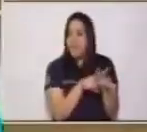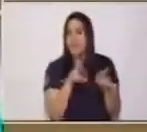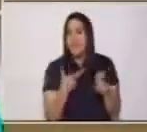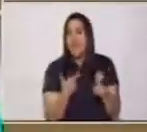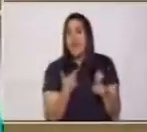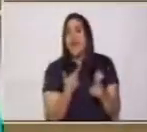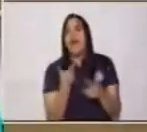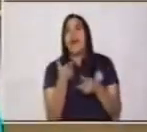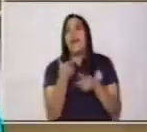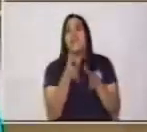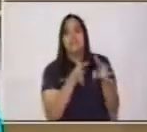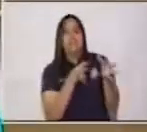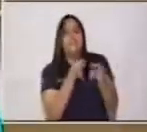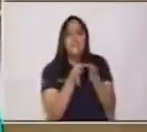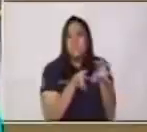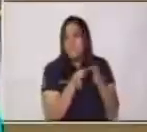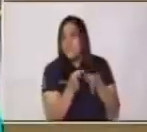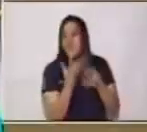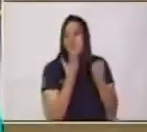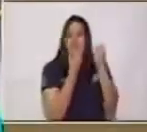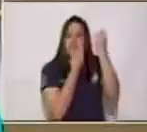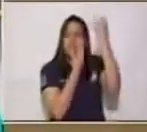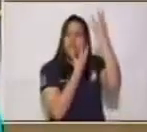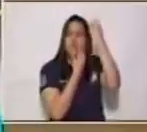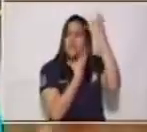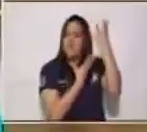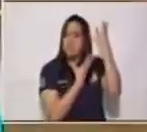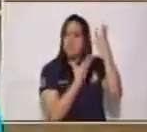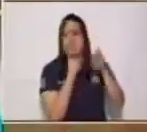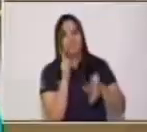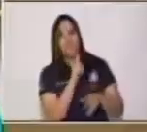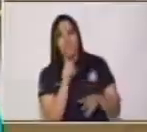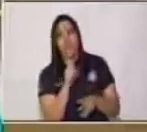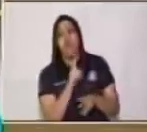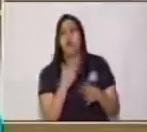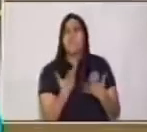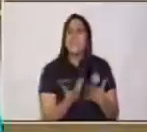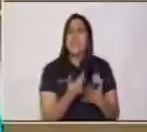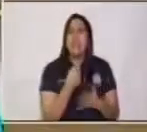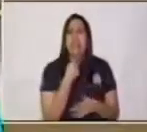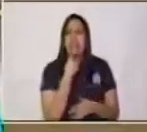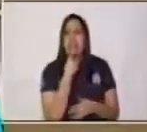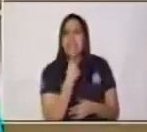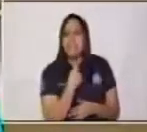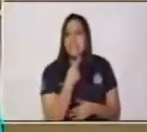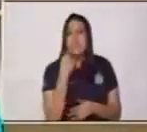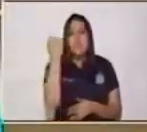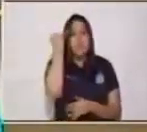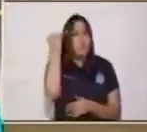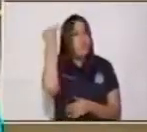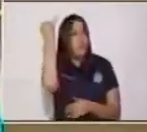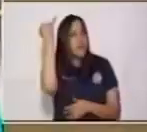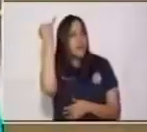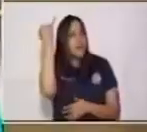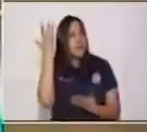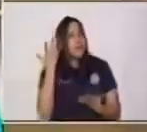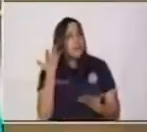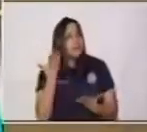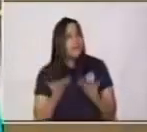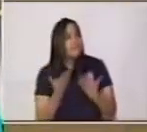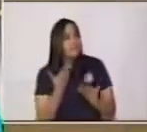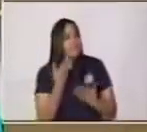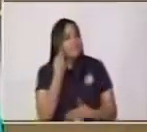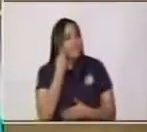de explicar alguna información? No. ¿Está tratando de argumentar acerca de alguna idea? ¿Ves